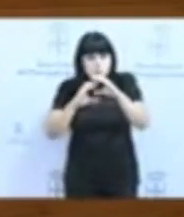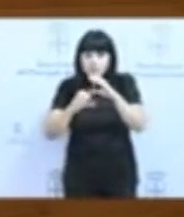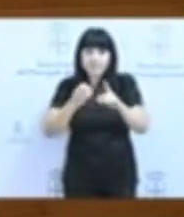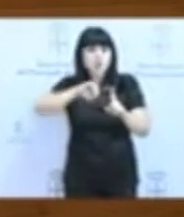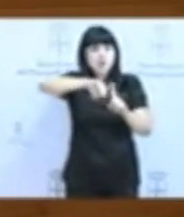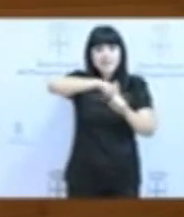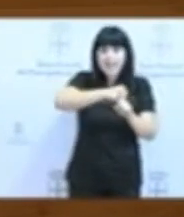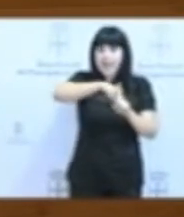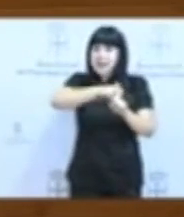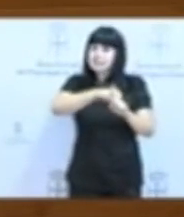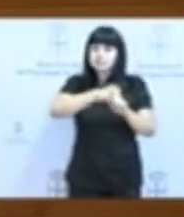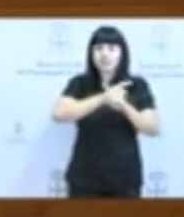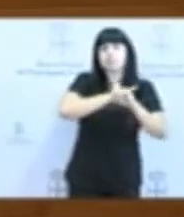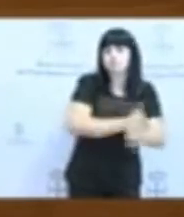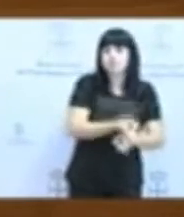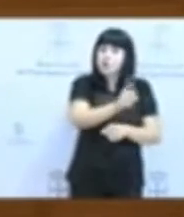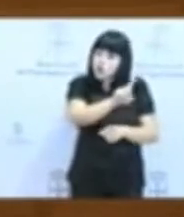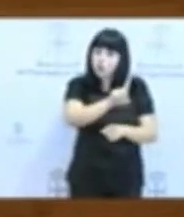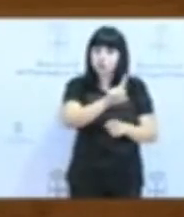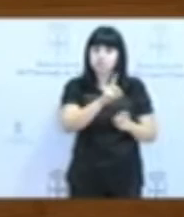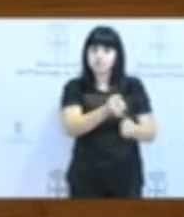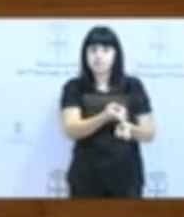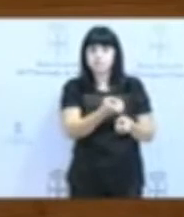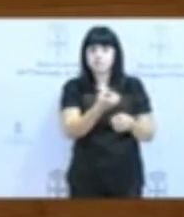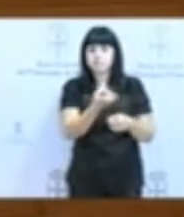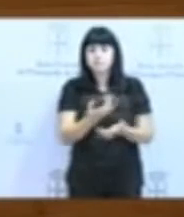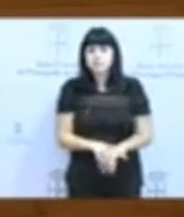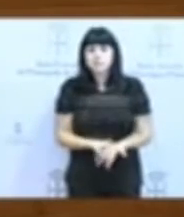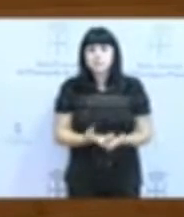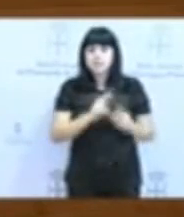cambiar portadas. Y recíprocamente,